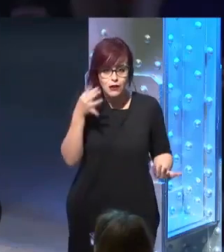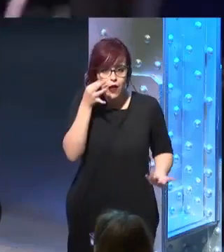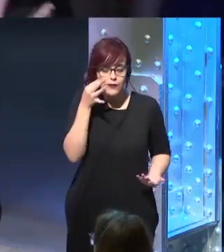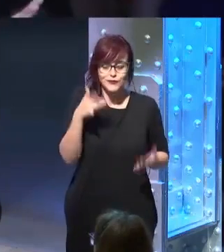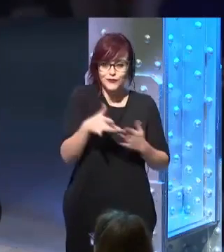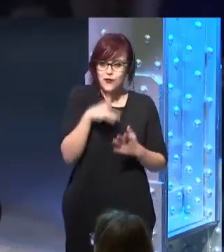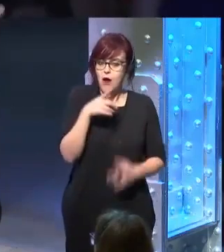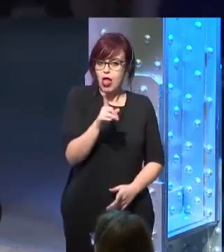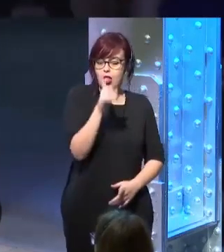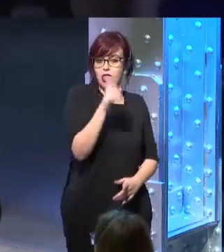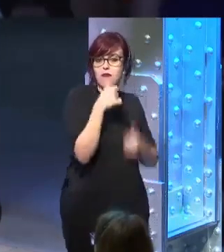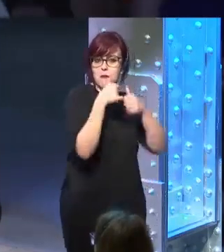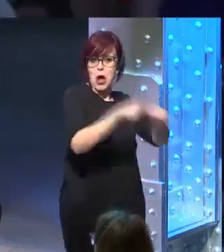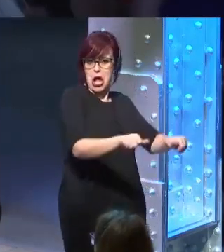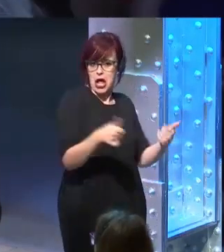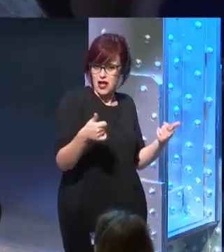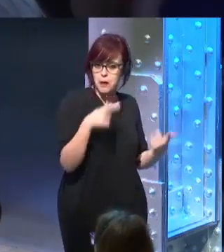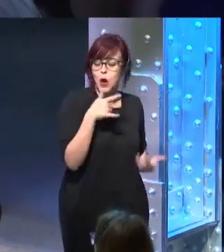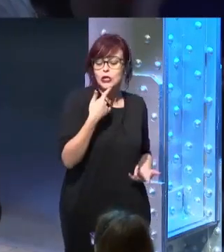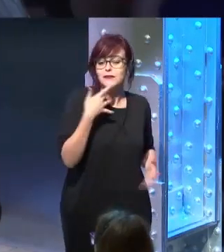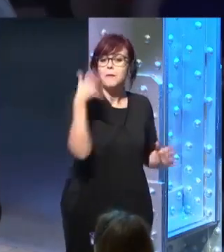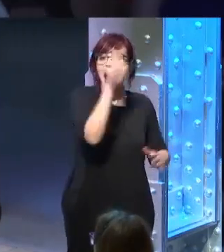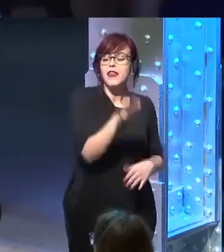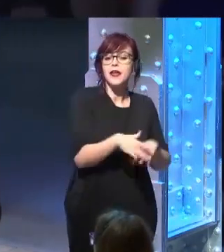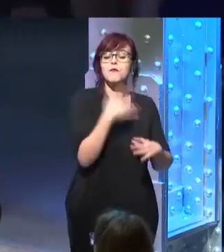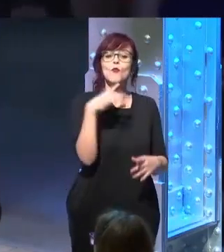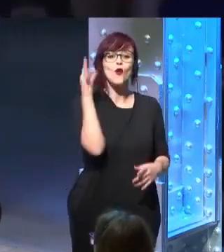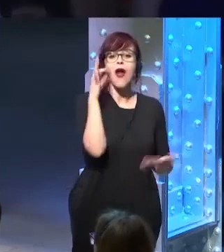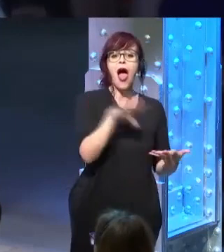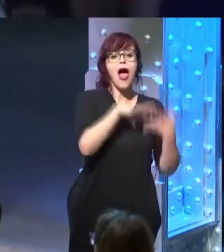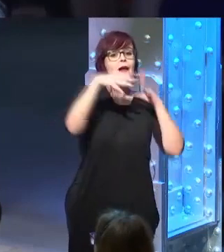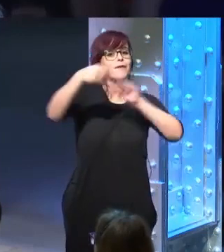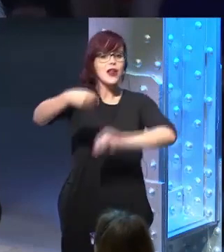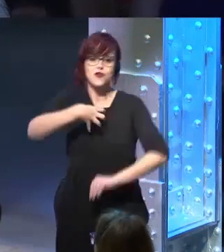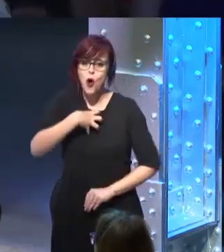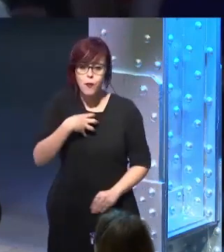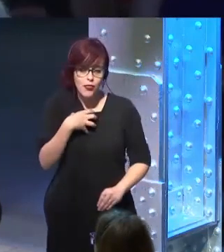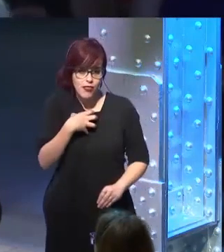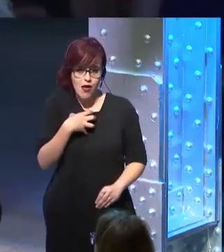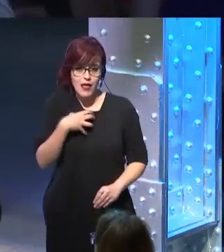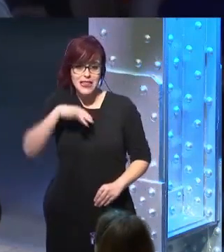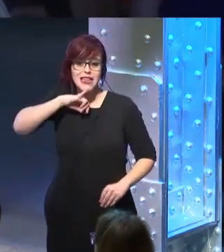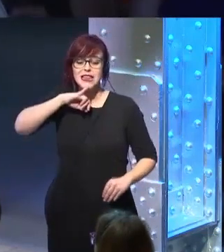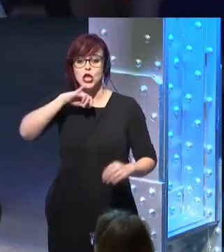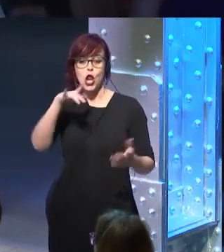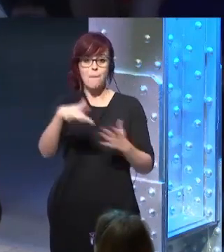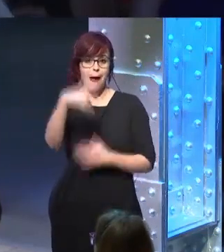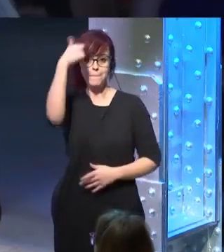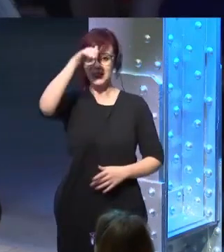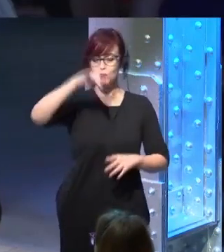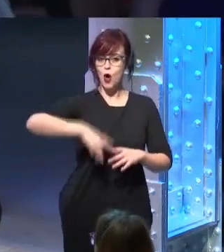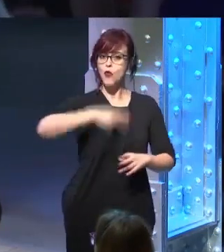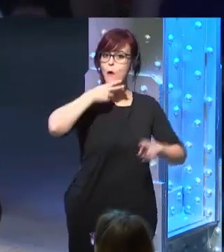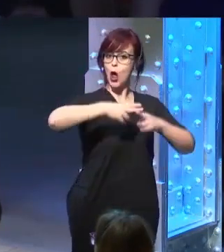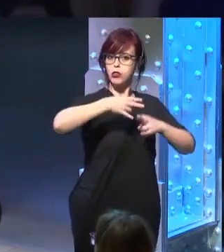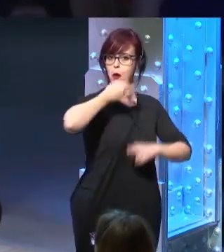fijado en el sexo, digamos. No podían adaptarse al idioma masculino, al idioma de la